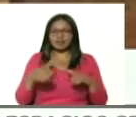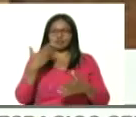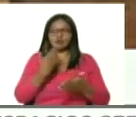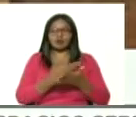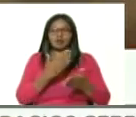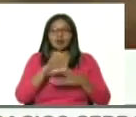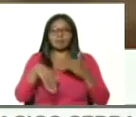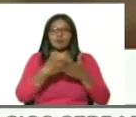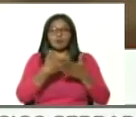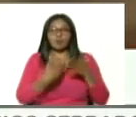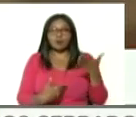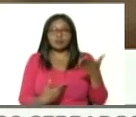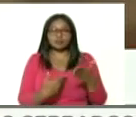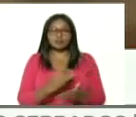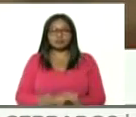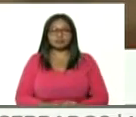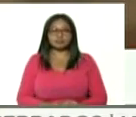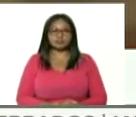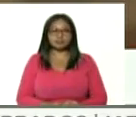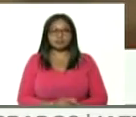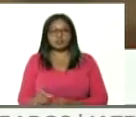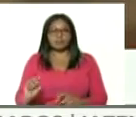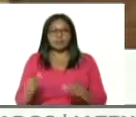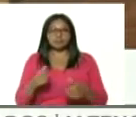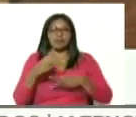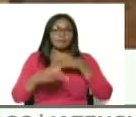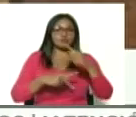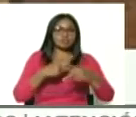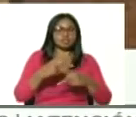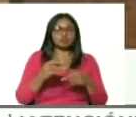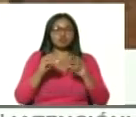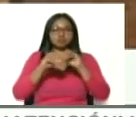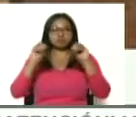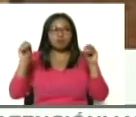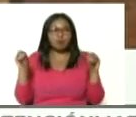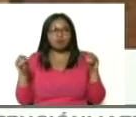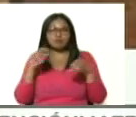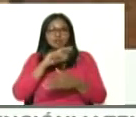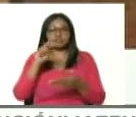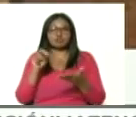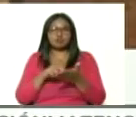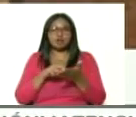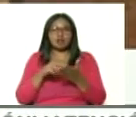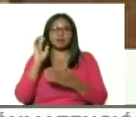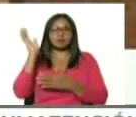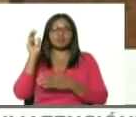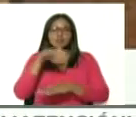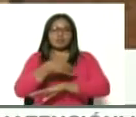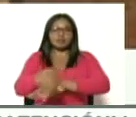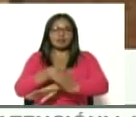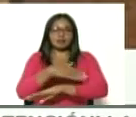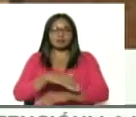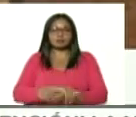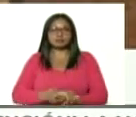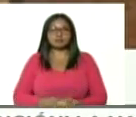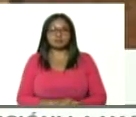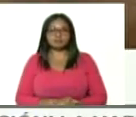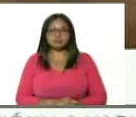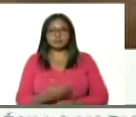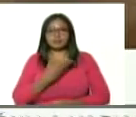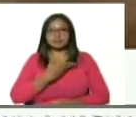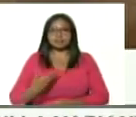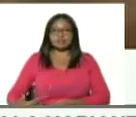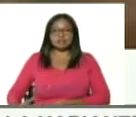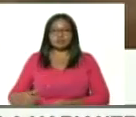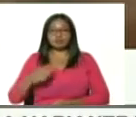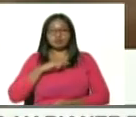cuándo será, crees tú, el arranque del proceso de consulta nacional en parlamentarismo de calle? Luis José Marcano. Presidente, nosotros